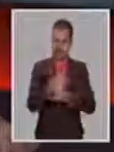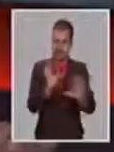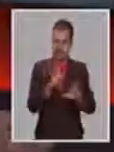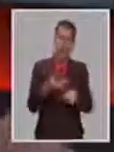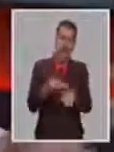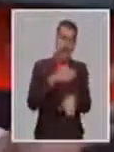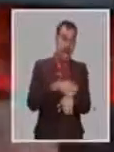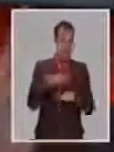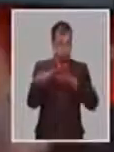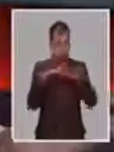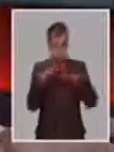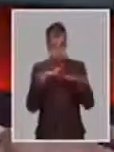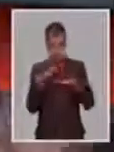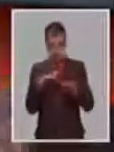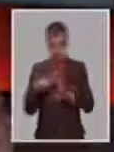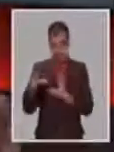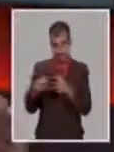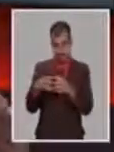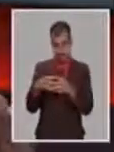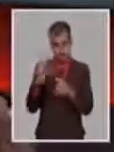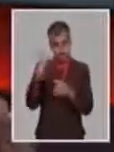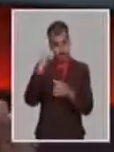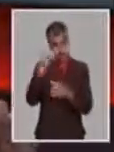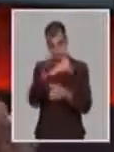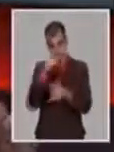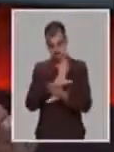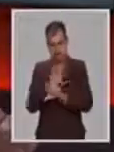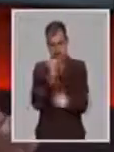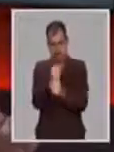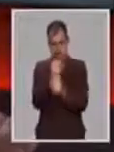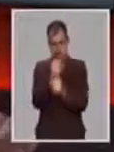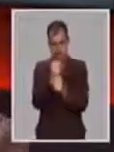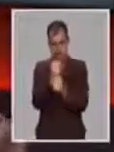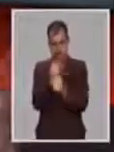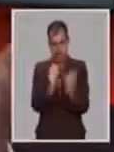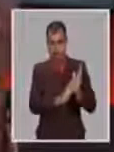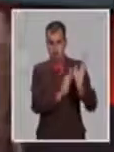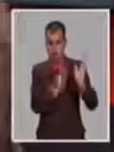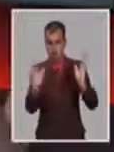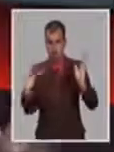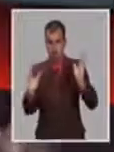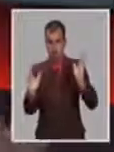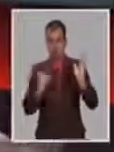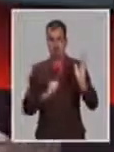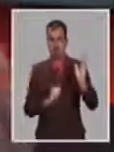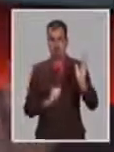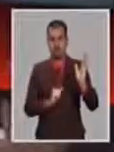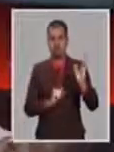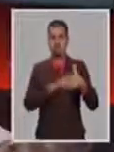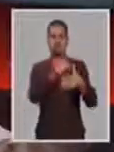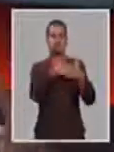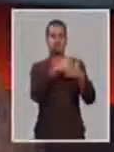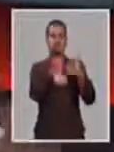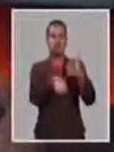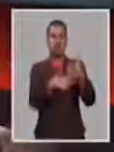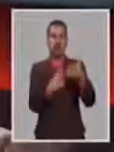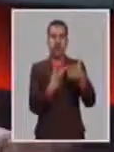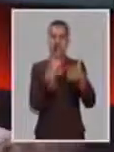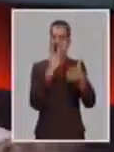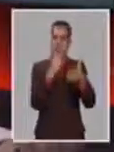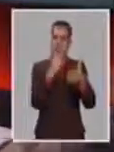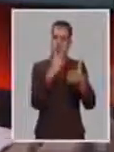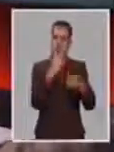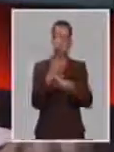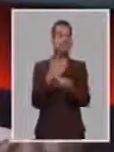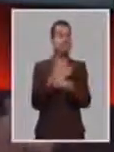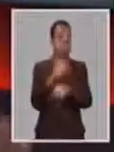trabajo con el Grupo Nacional de Expertos que ha trabajado en esta pandemia, pues un protocolo de manejo diferenciado